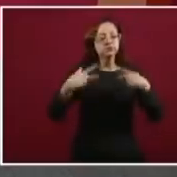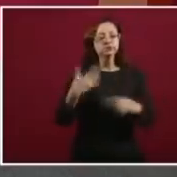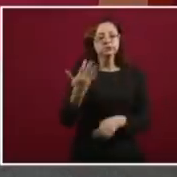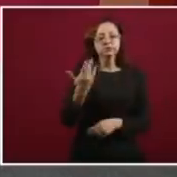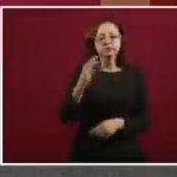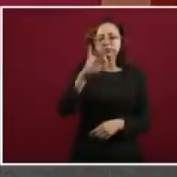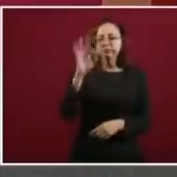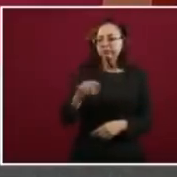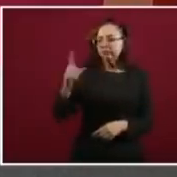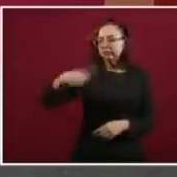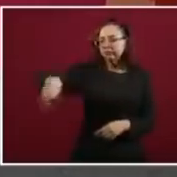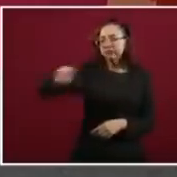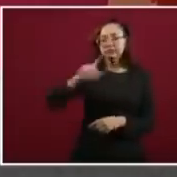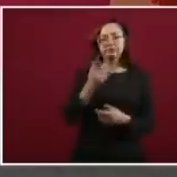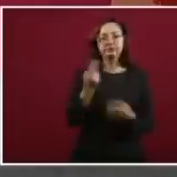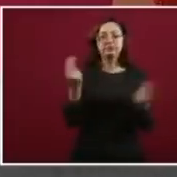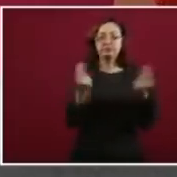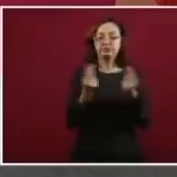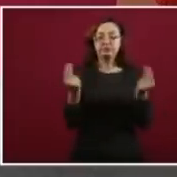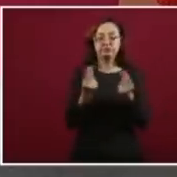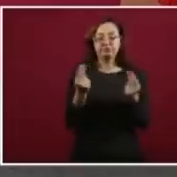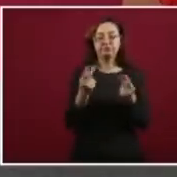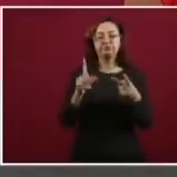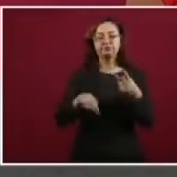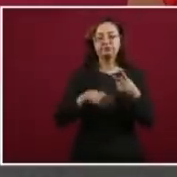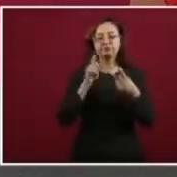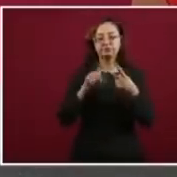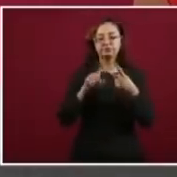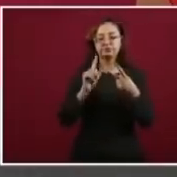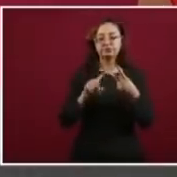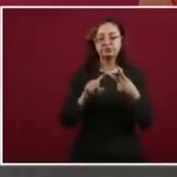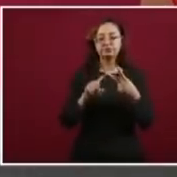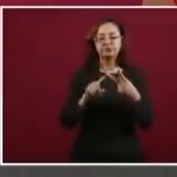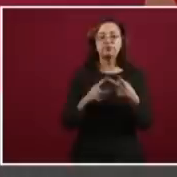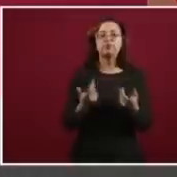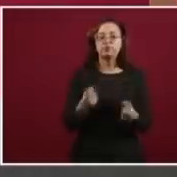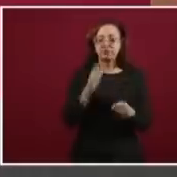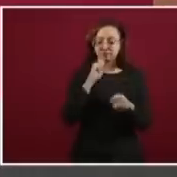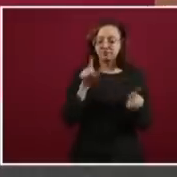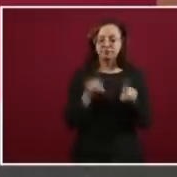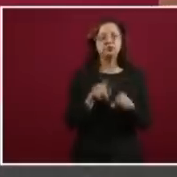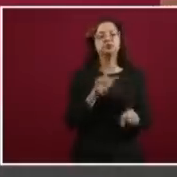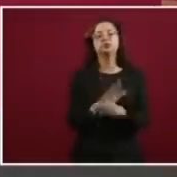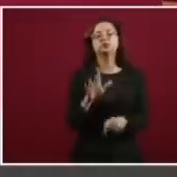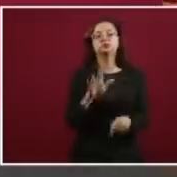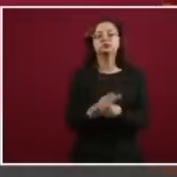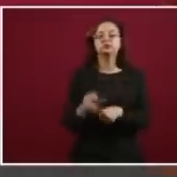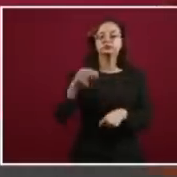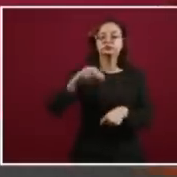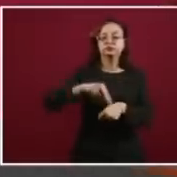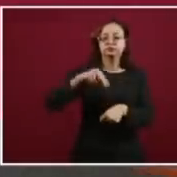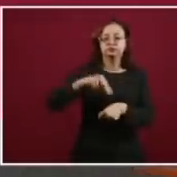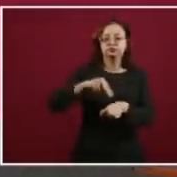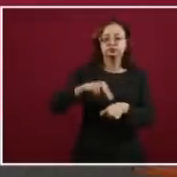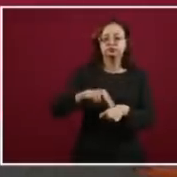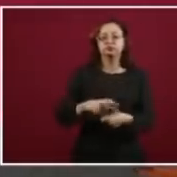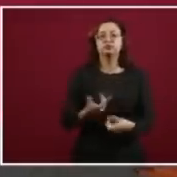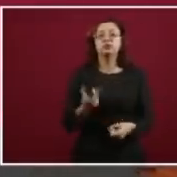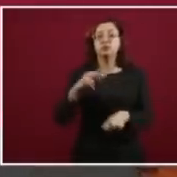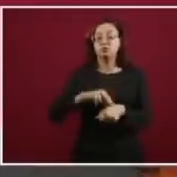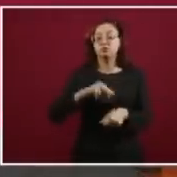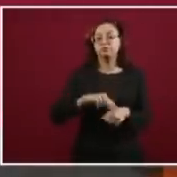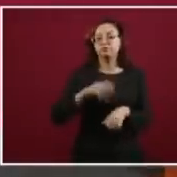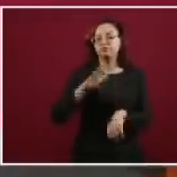más necesitados lo segundo es que no falten los médicos y los especialistas